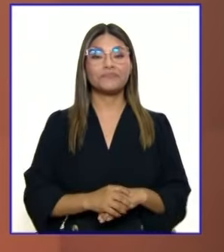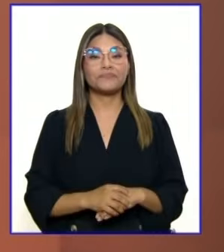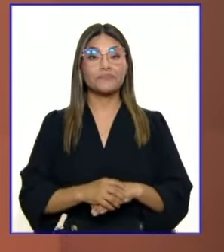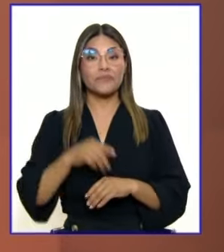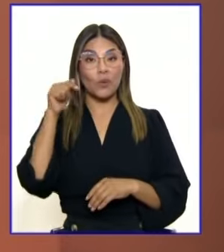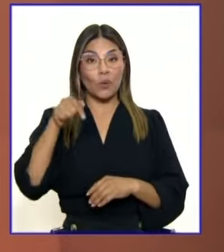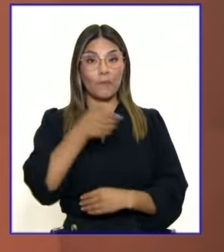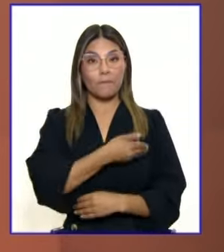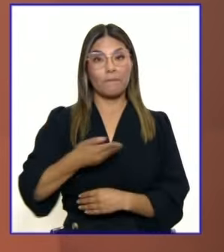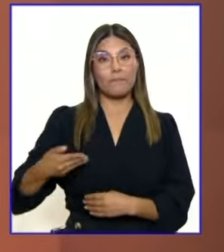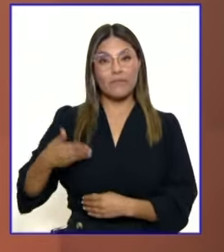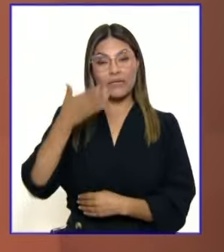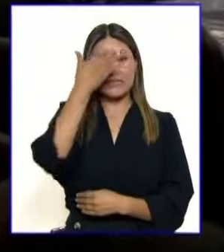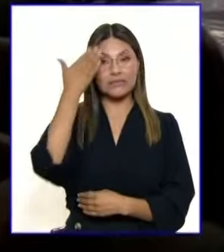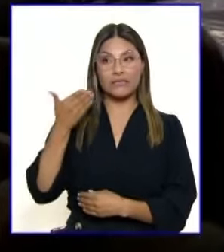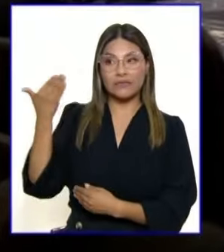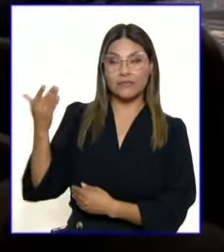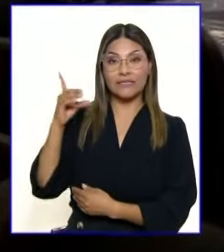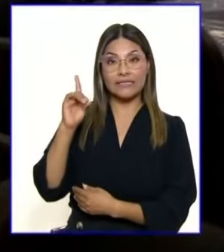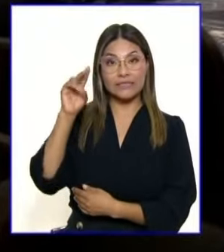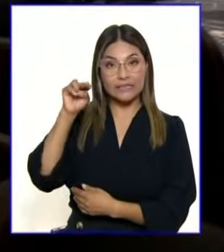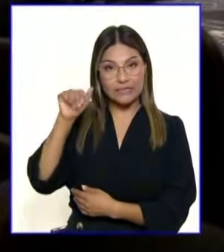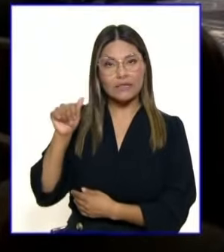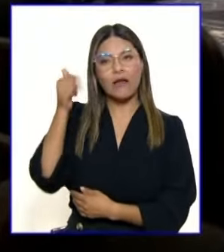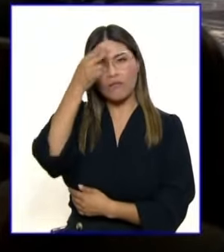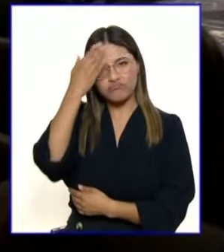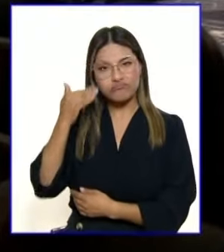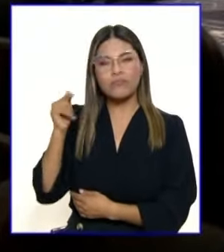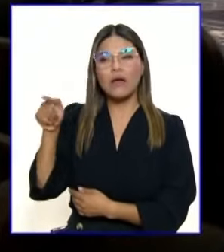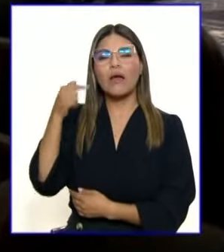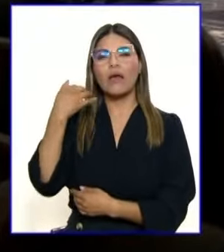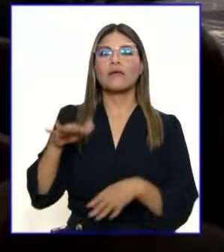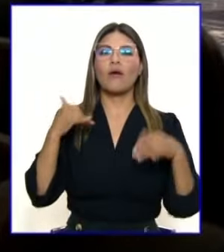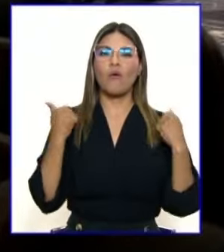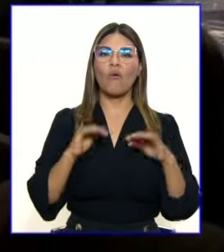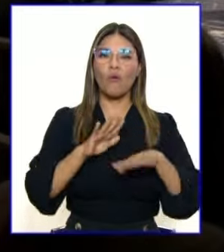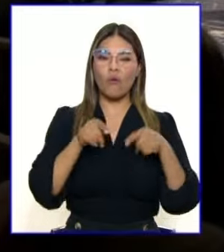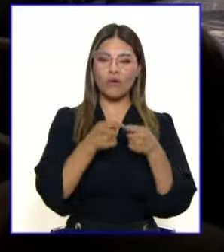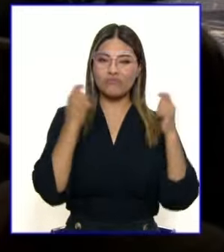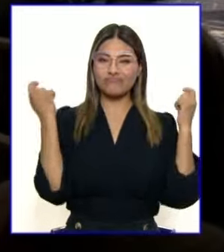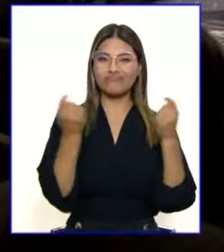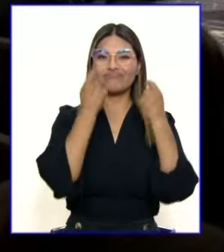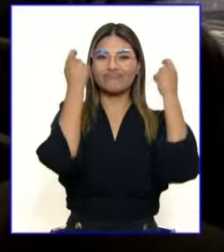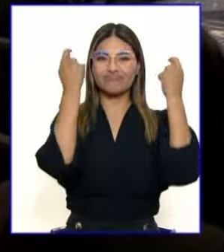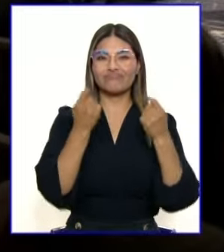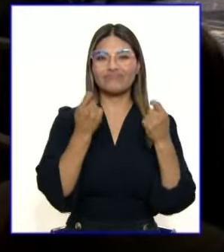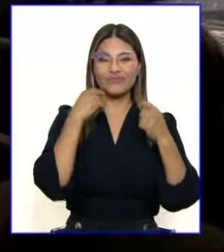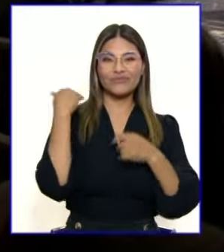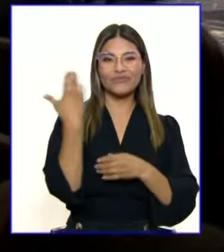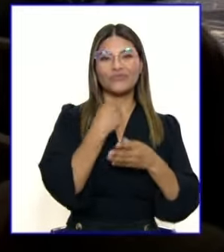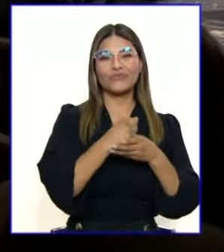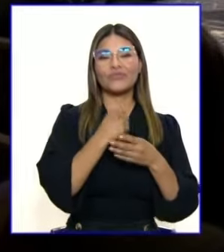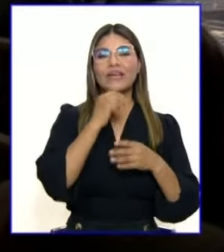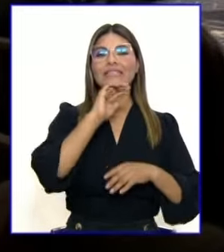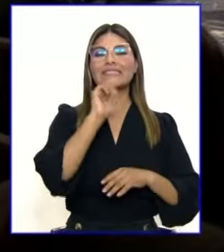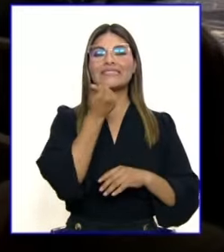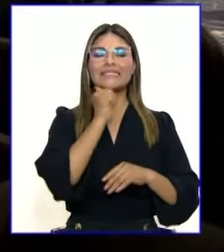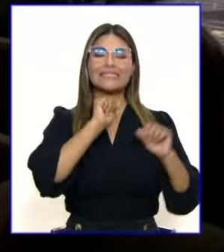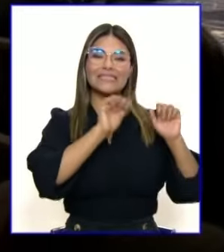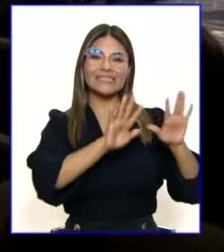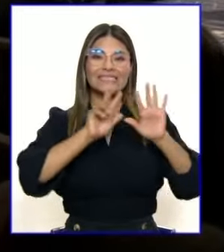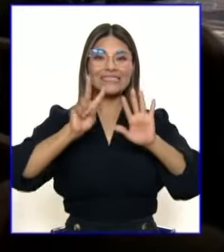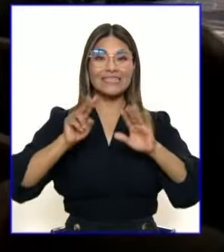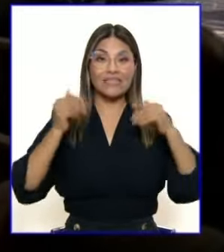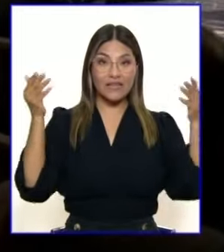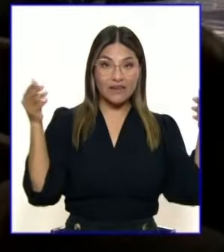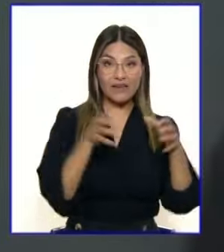Presidenta de la República, Dina Boluarte Segarra, clausuró la 17ª Cumbre PYME APEC 2024, que